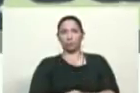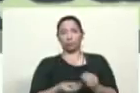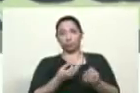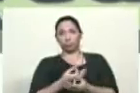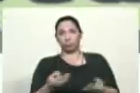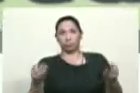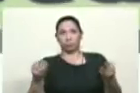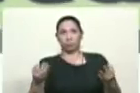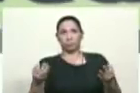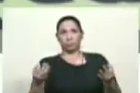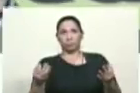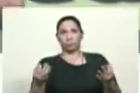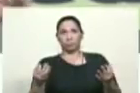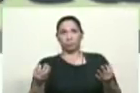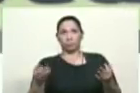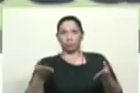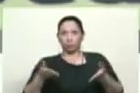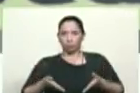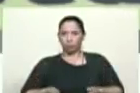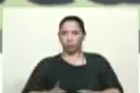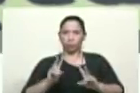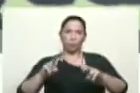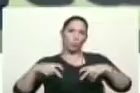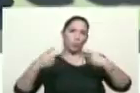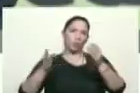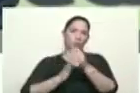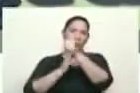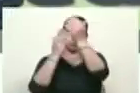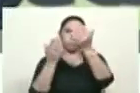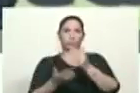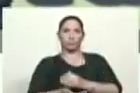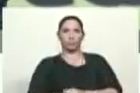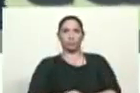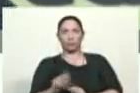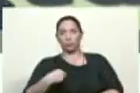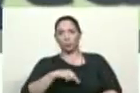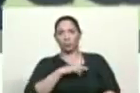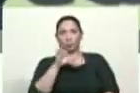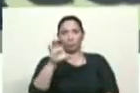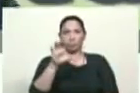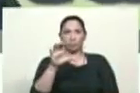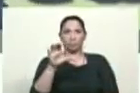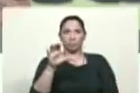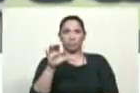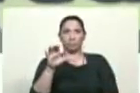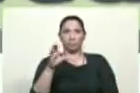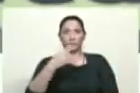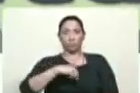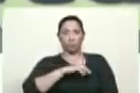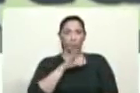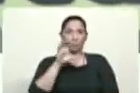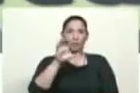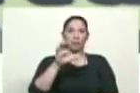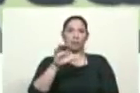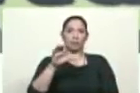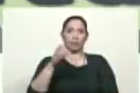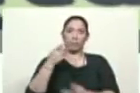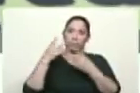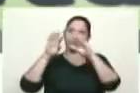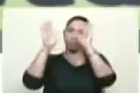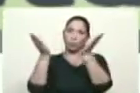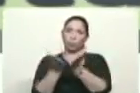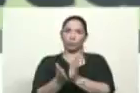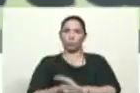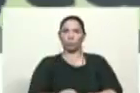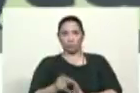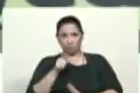efectivamente surgía un nuevo liderazgo en nuestro país y desde nuestro país para el mundo.